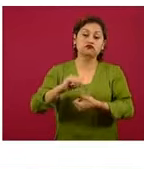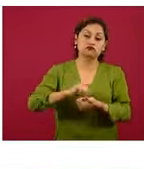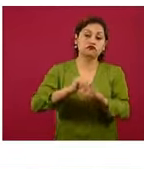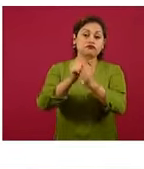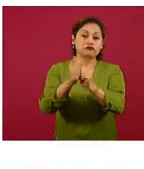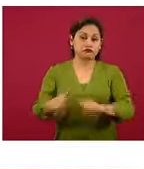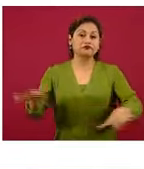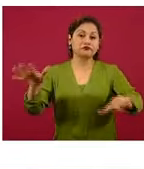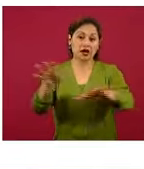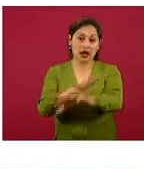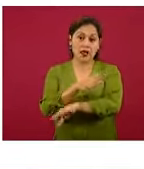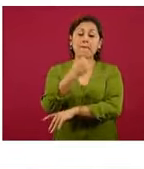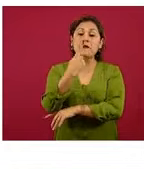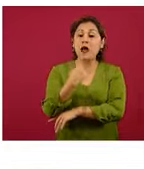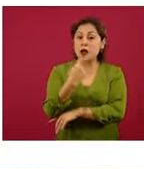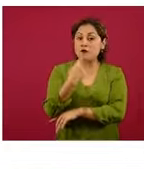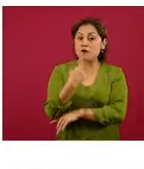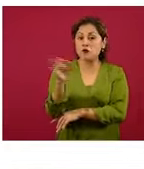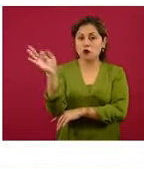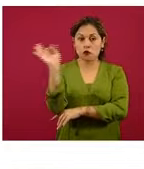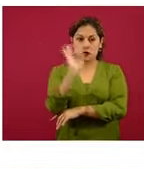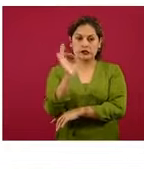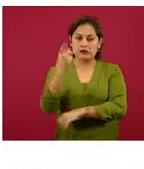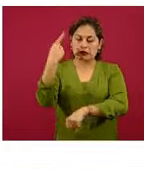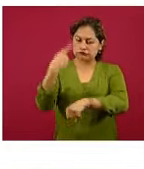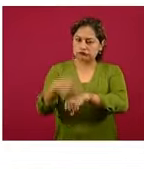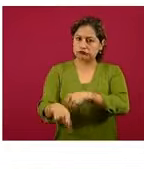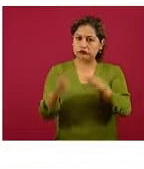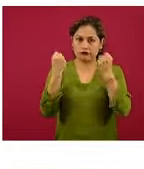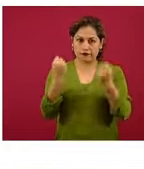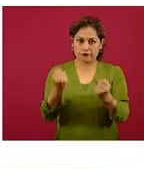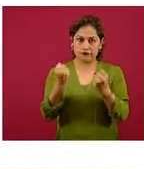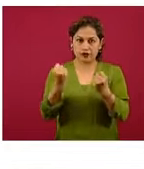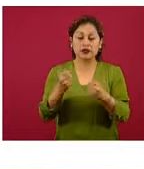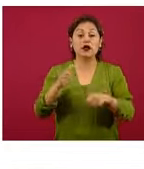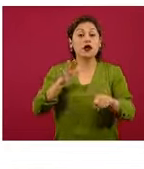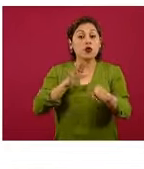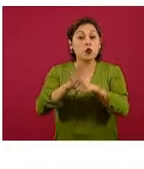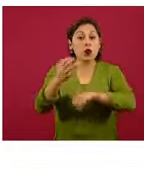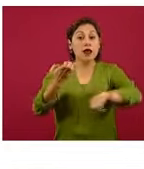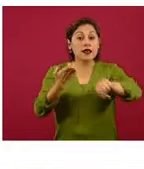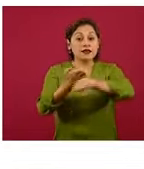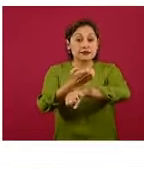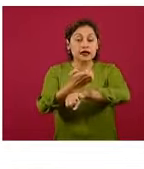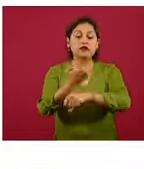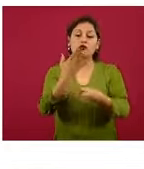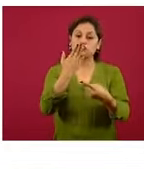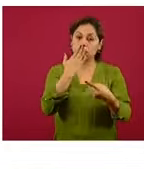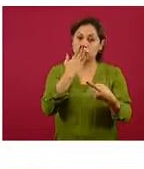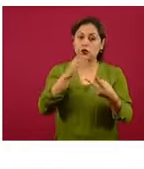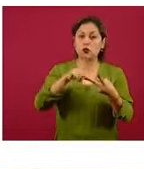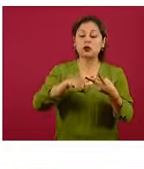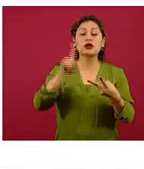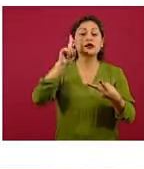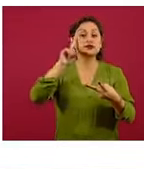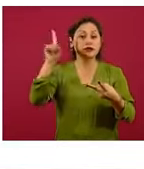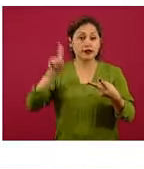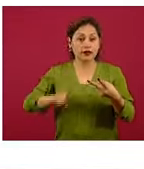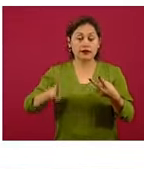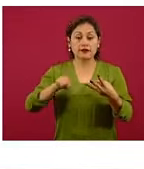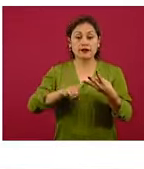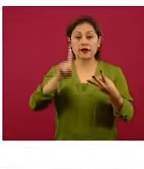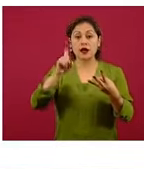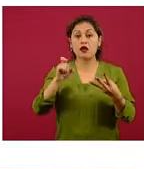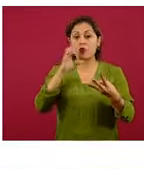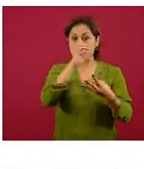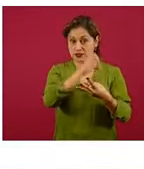semanas pudieran llegar a un nivel máximo que sería el rojo, y nos referimos precisamente a los estados de Sonora, de Zacatecas, de